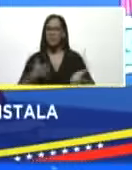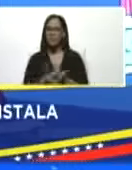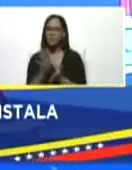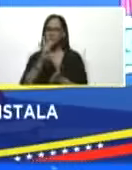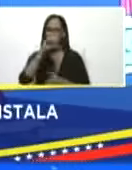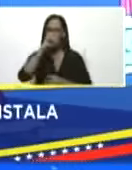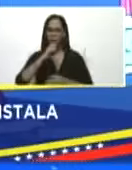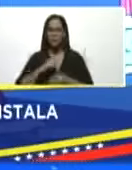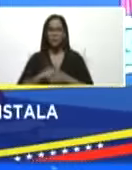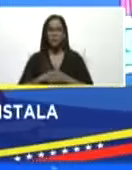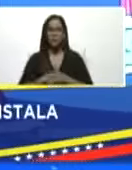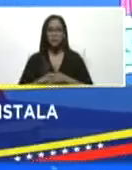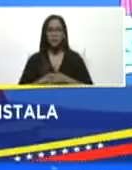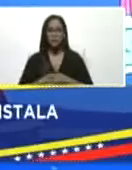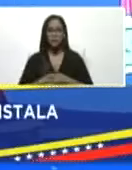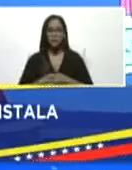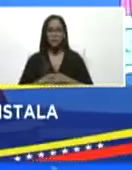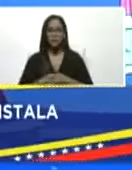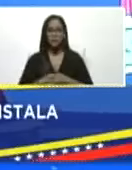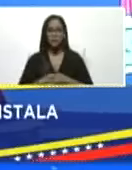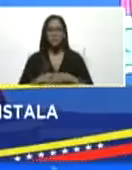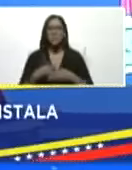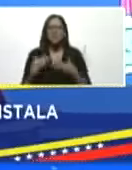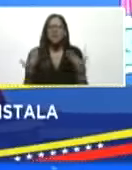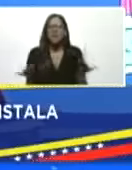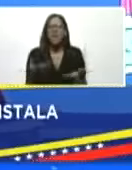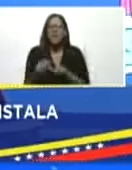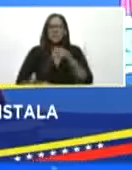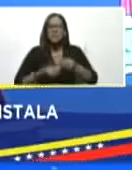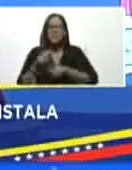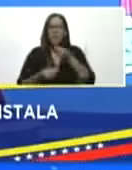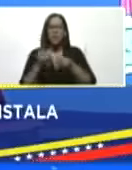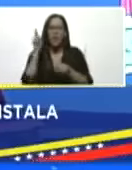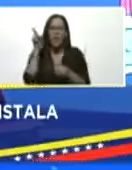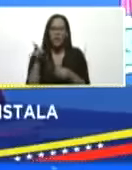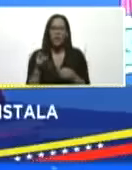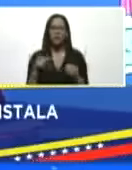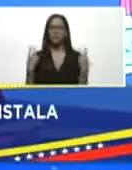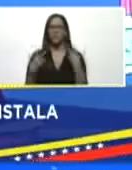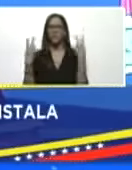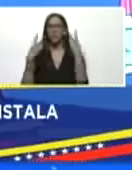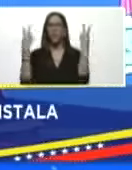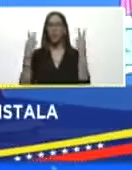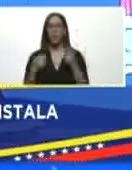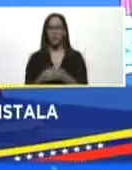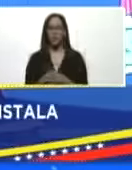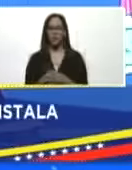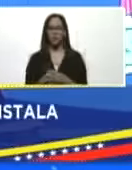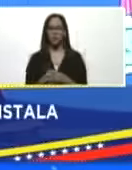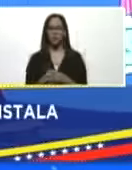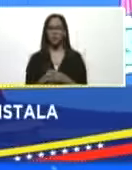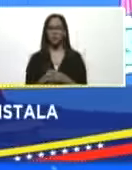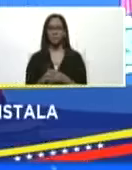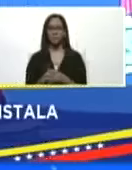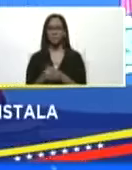5 años? ¿Qué hicieron ellos con su triunfo? lo